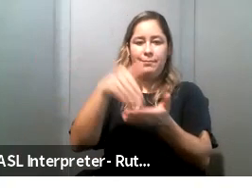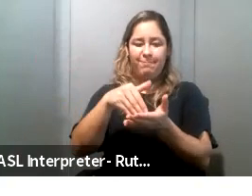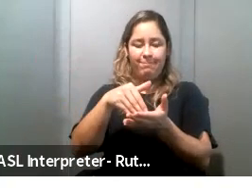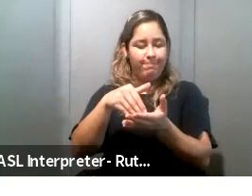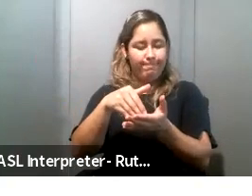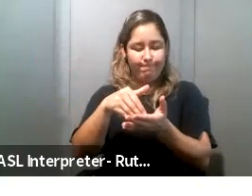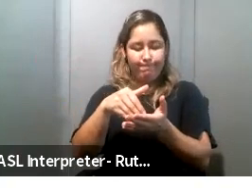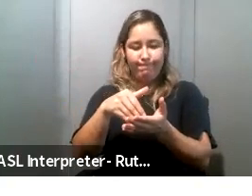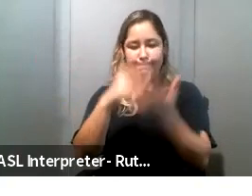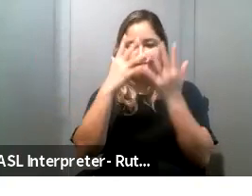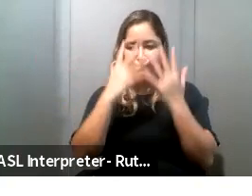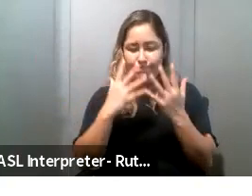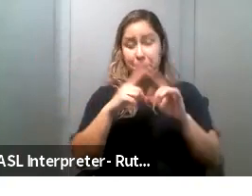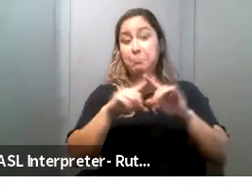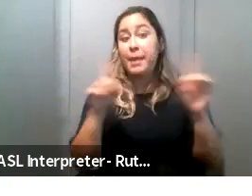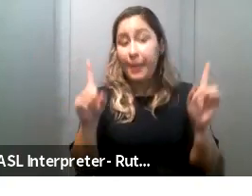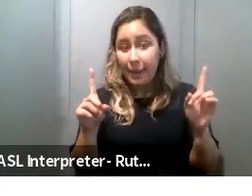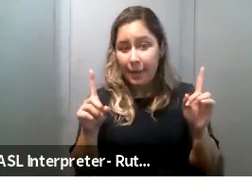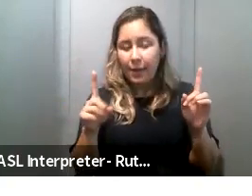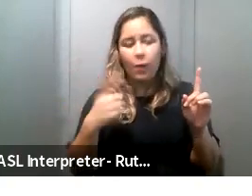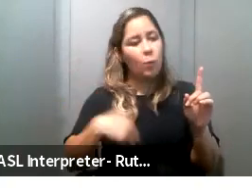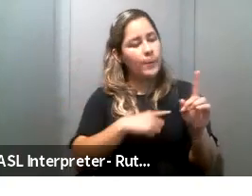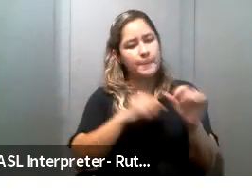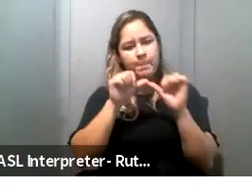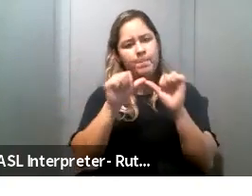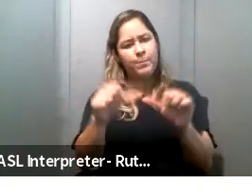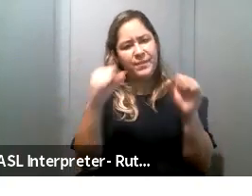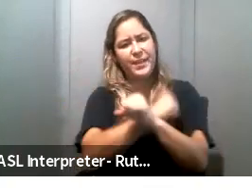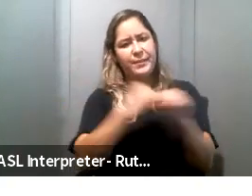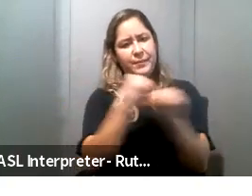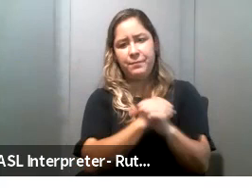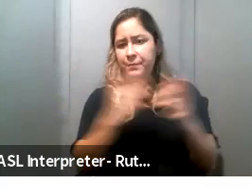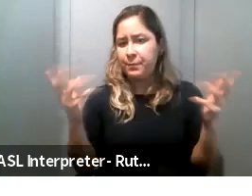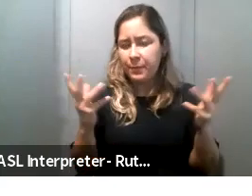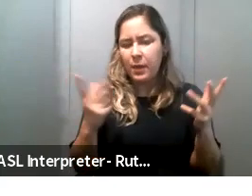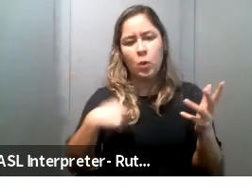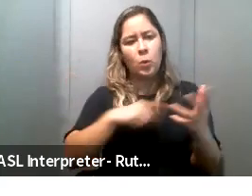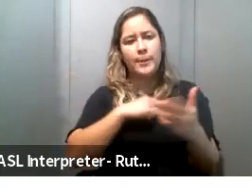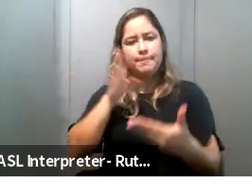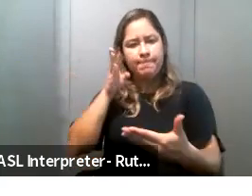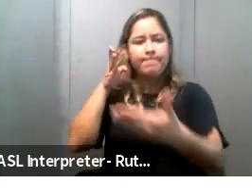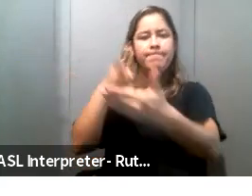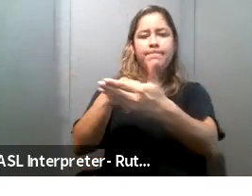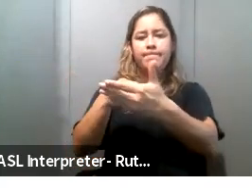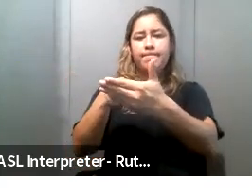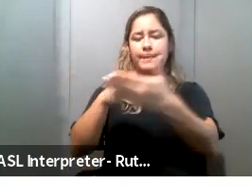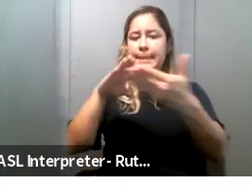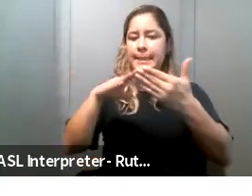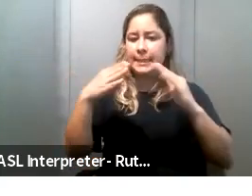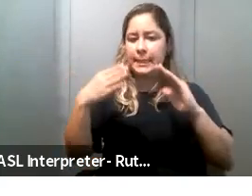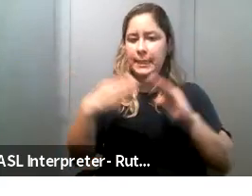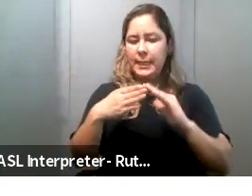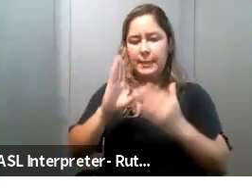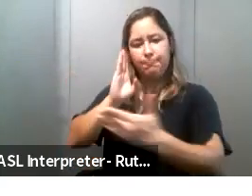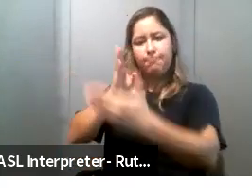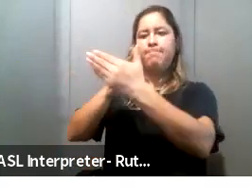luego la lucha sigue, y lo que luego hicimos nosotros es que pusimos una demanda contra la ciudad y contra